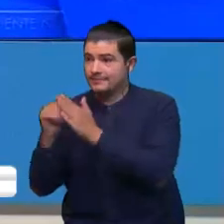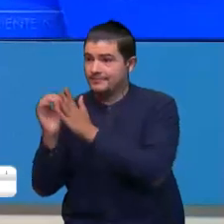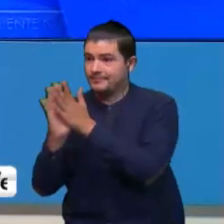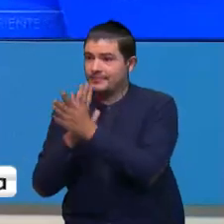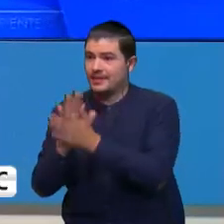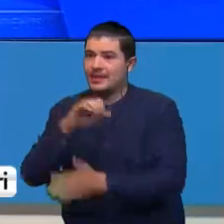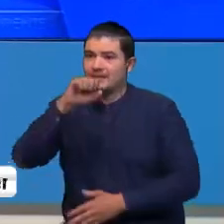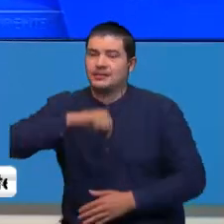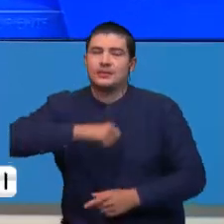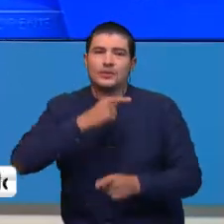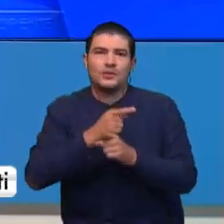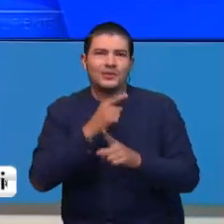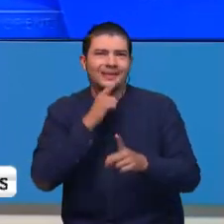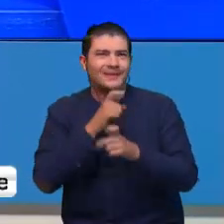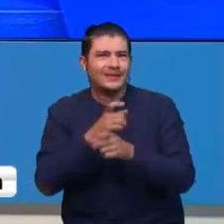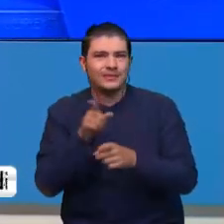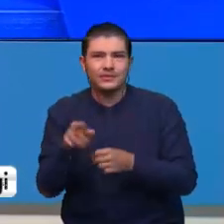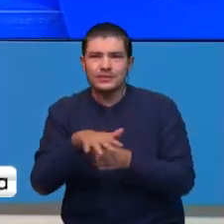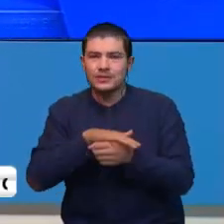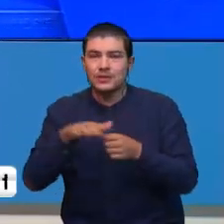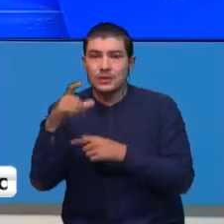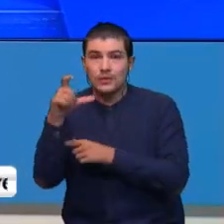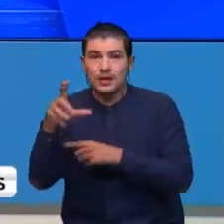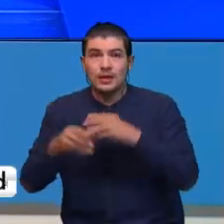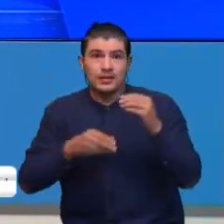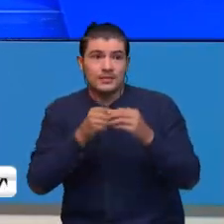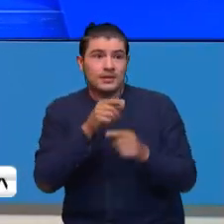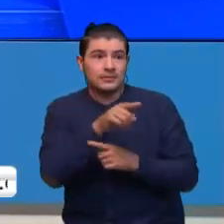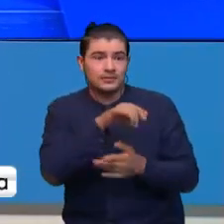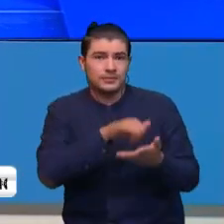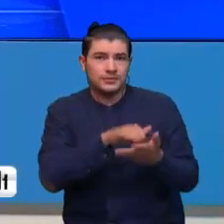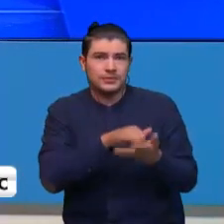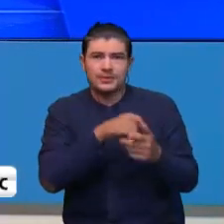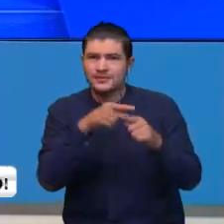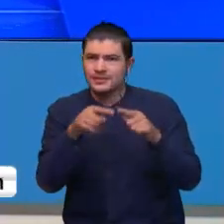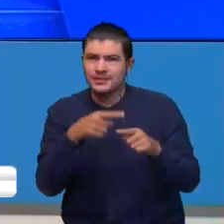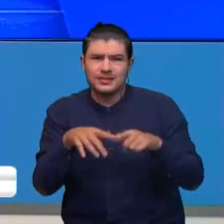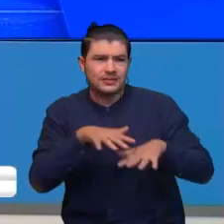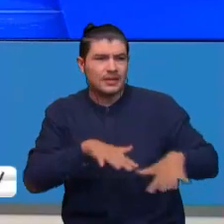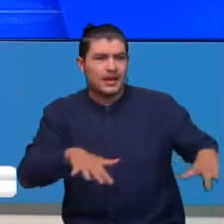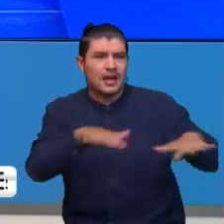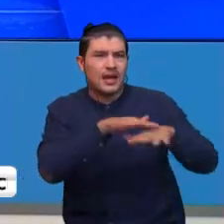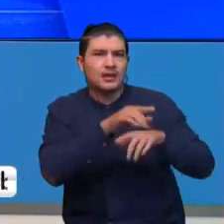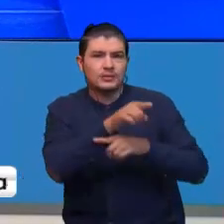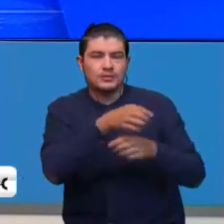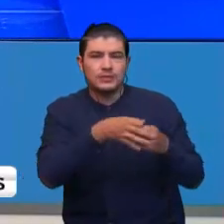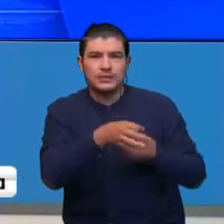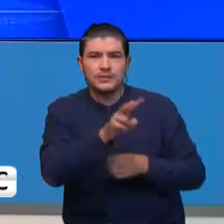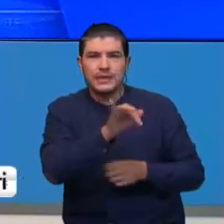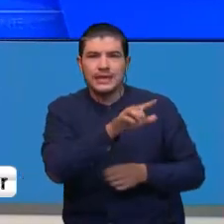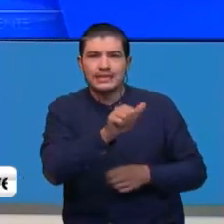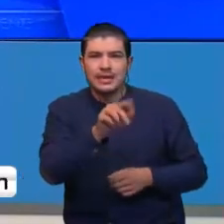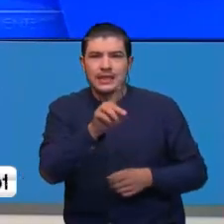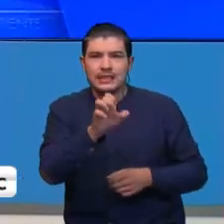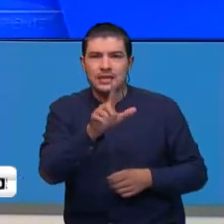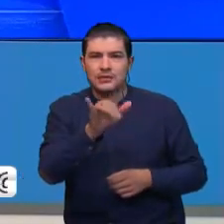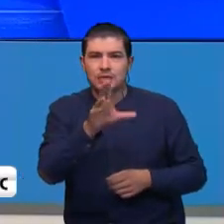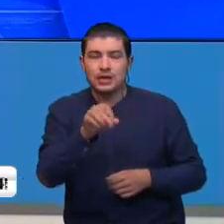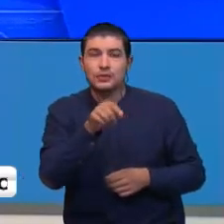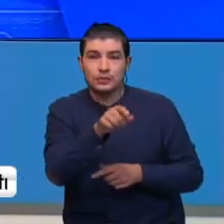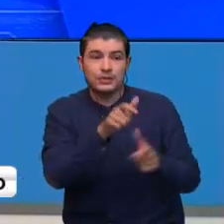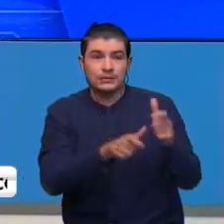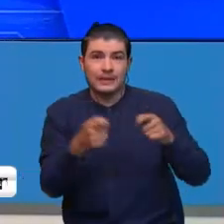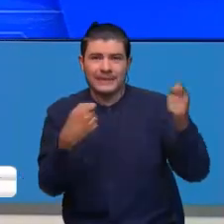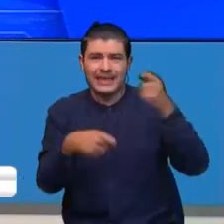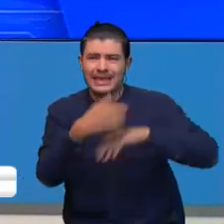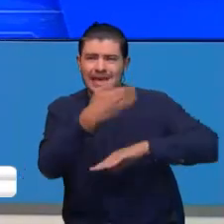y es que la crisis en la frontera se suma también el desalojo ordenado por el alcalde del municipio de villa del rosario la invasión del espacio público está generando